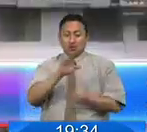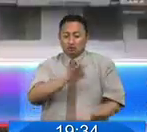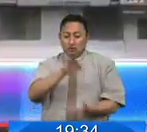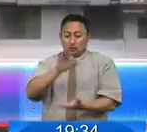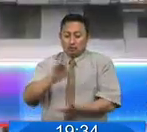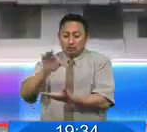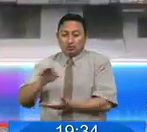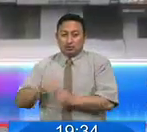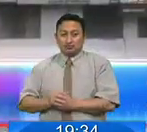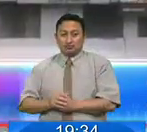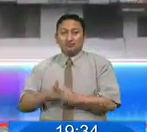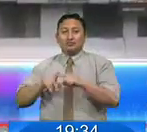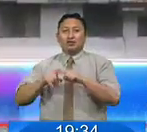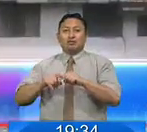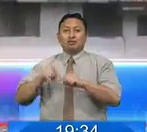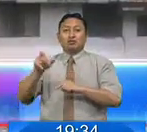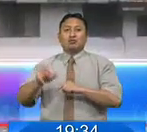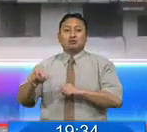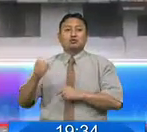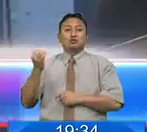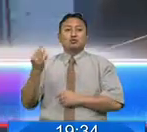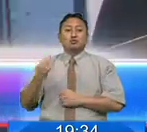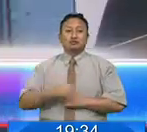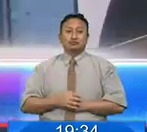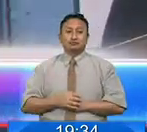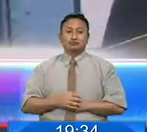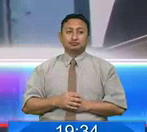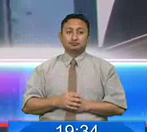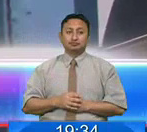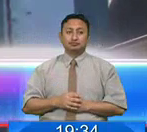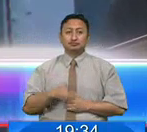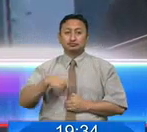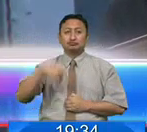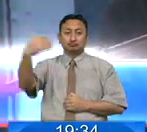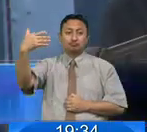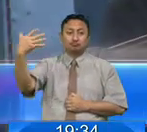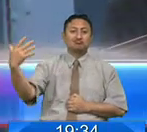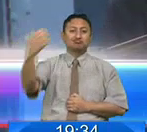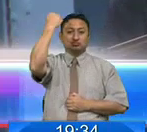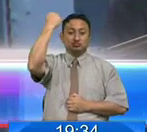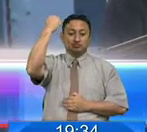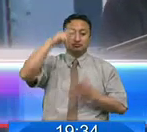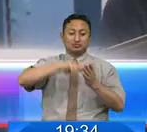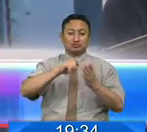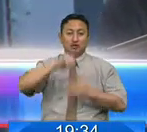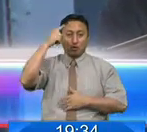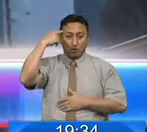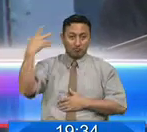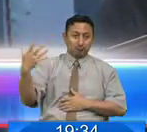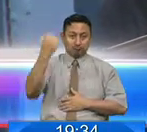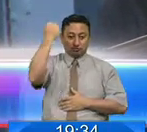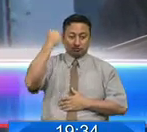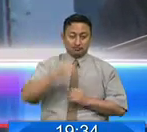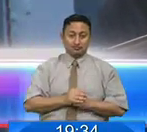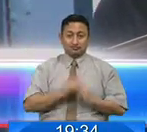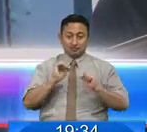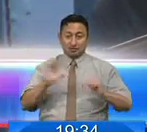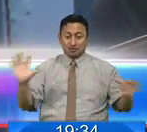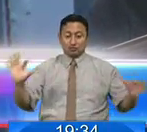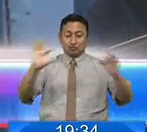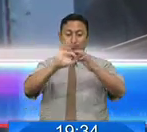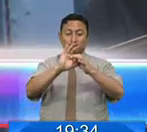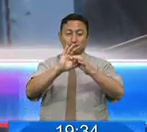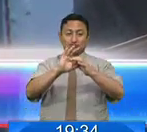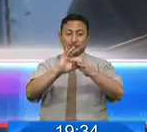de acuerdo al número de habitantes de cada barrio el éxito del alcalde es el éxito del gobierno el éxito del gobierno es el éxito del